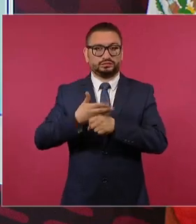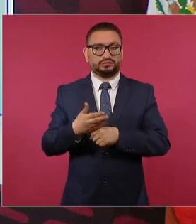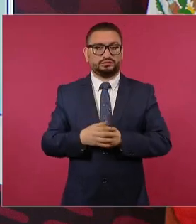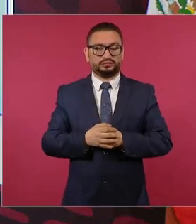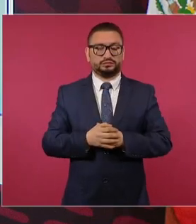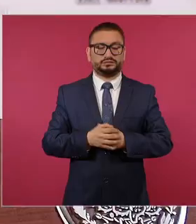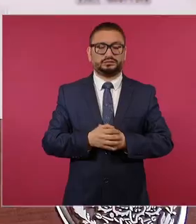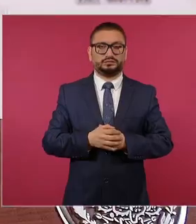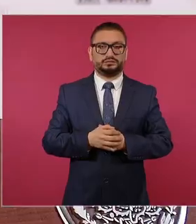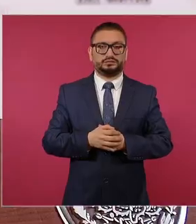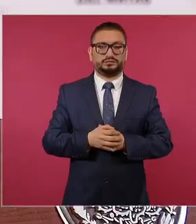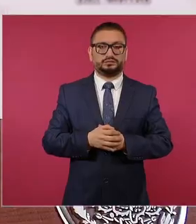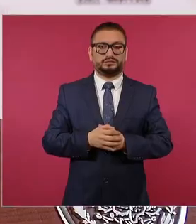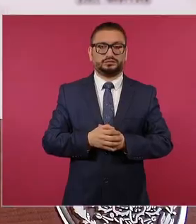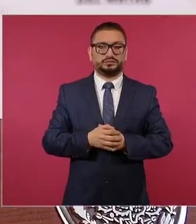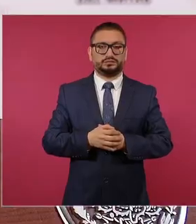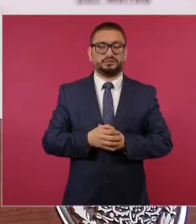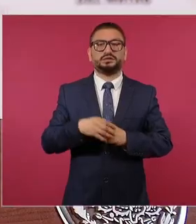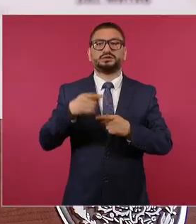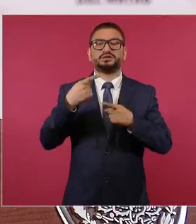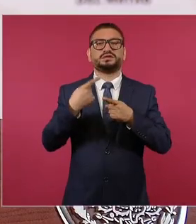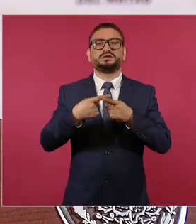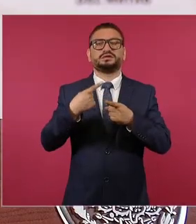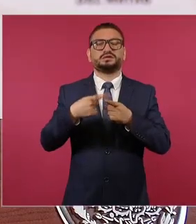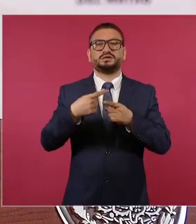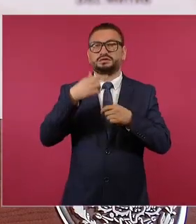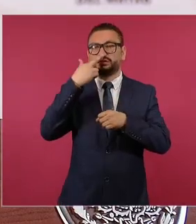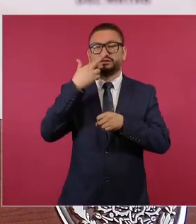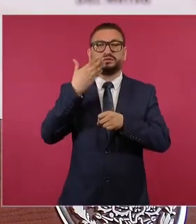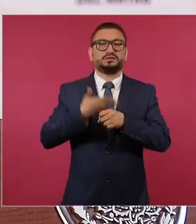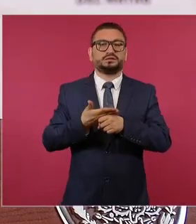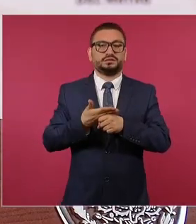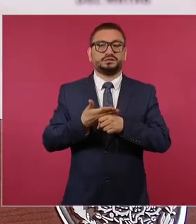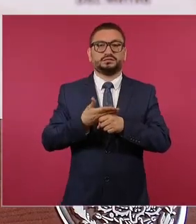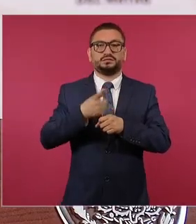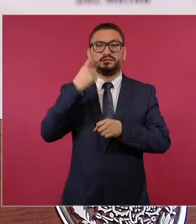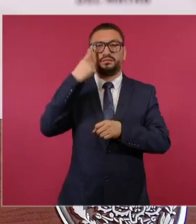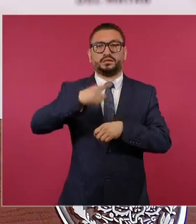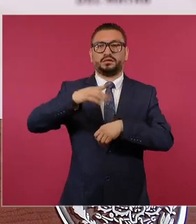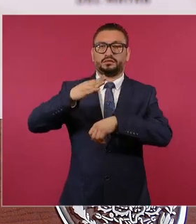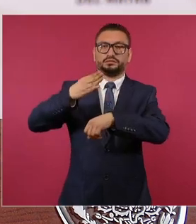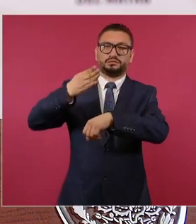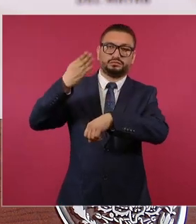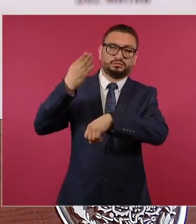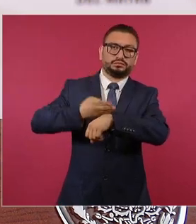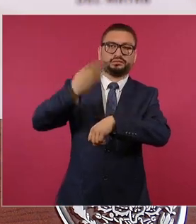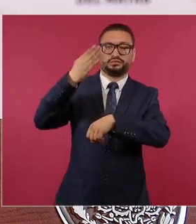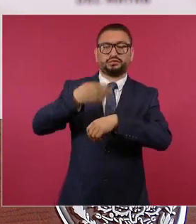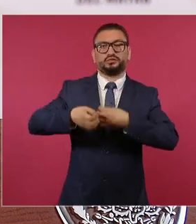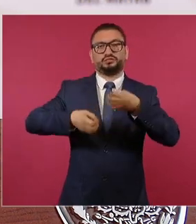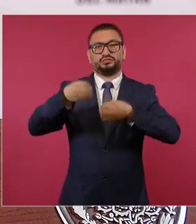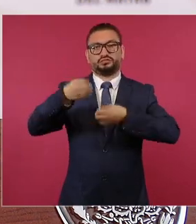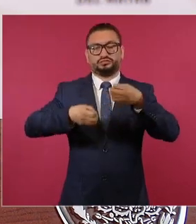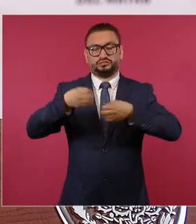quien es el que sanciona el Poder Judicial,